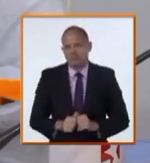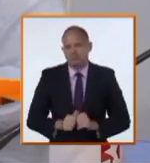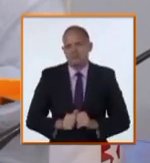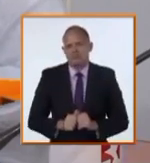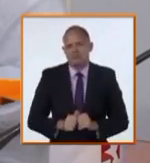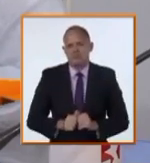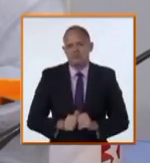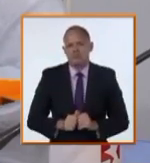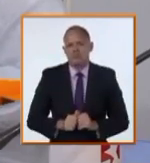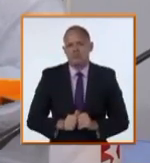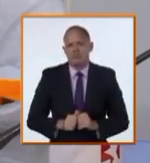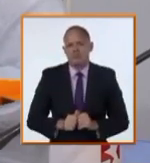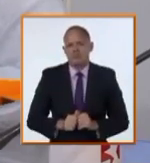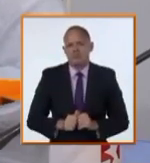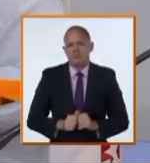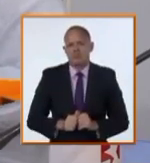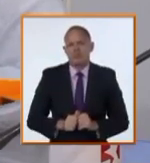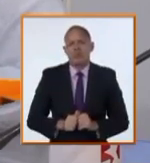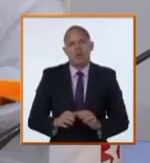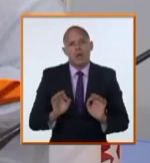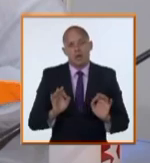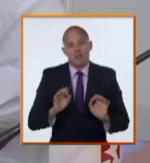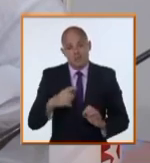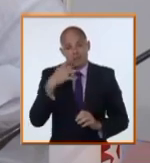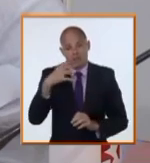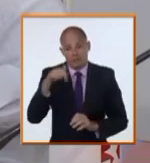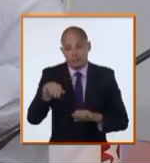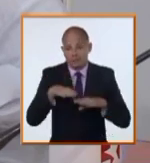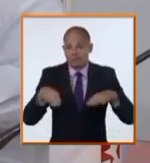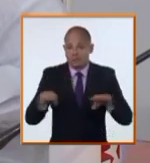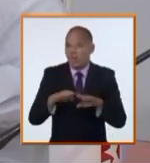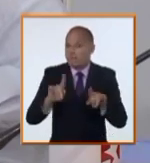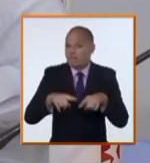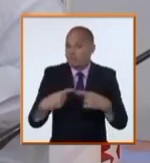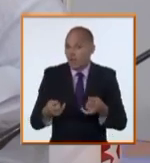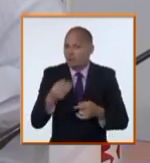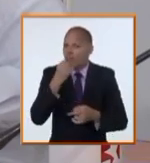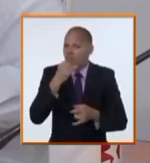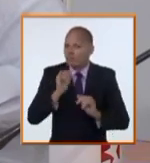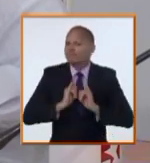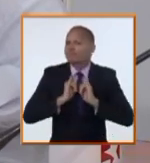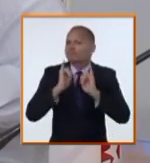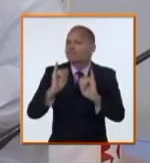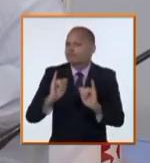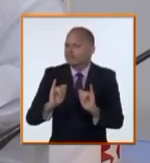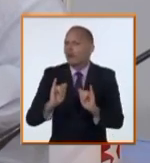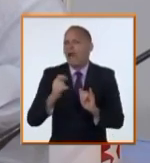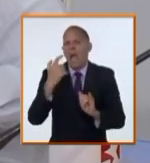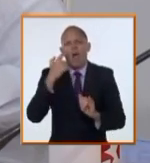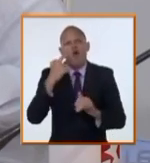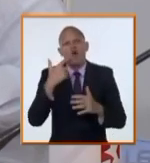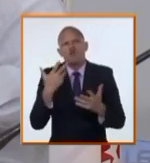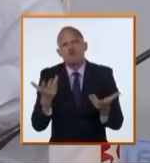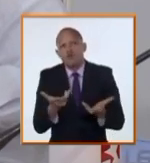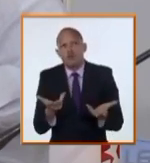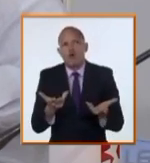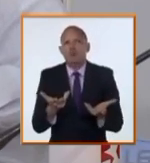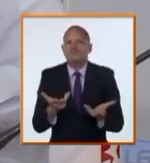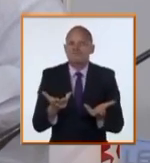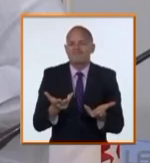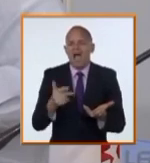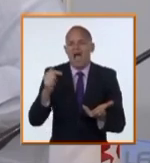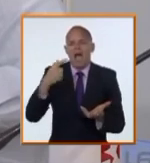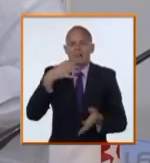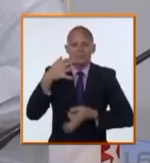da la posibilidad de brindar información a nuestro pueblo sobre las condiciones que enfrenta el turismo